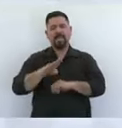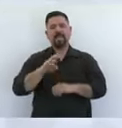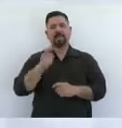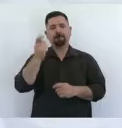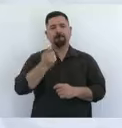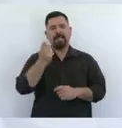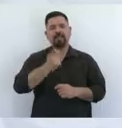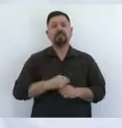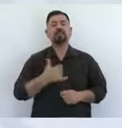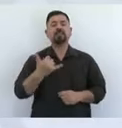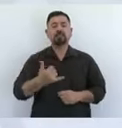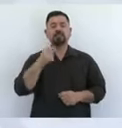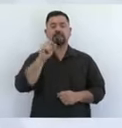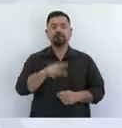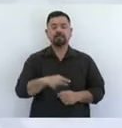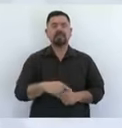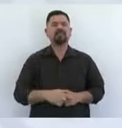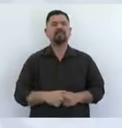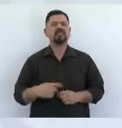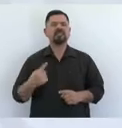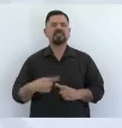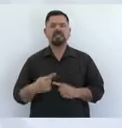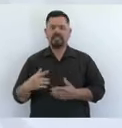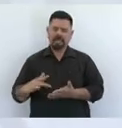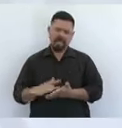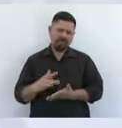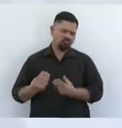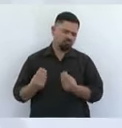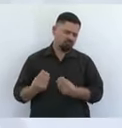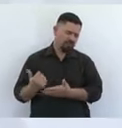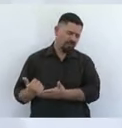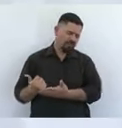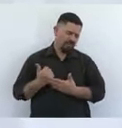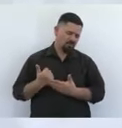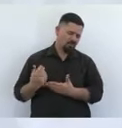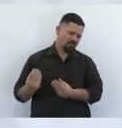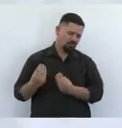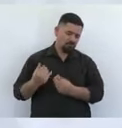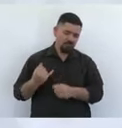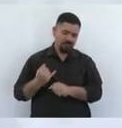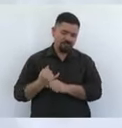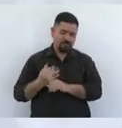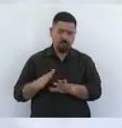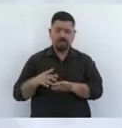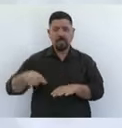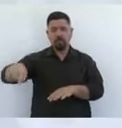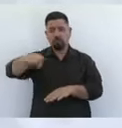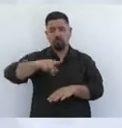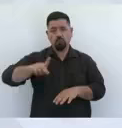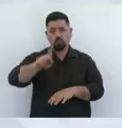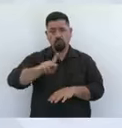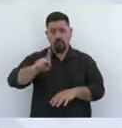y quien me ayuda mucho a informar al pueblo